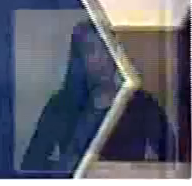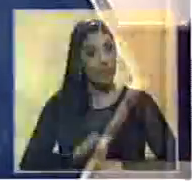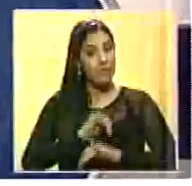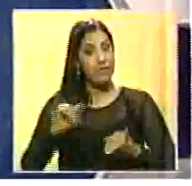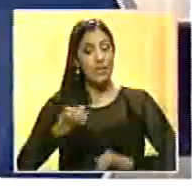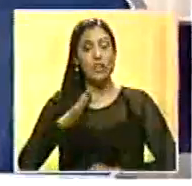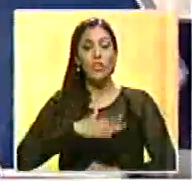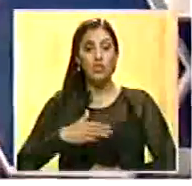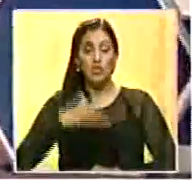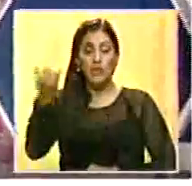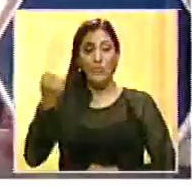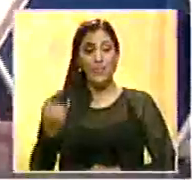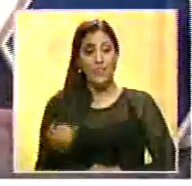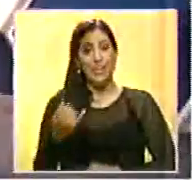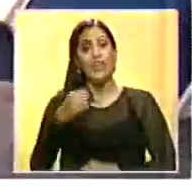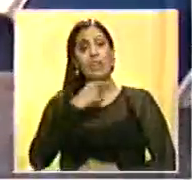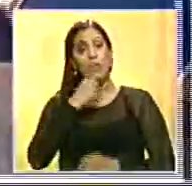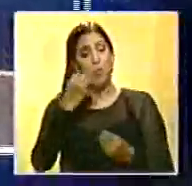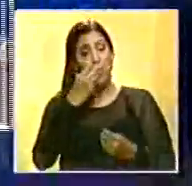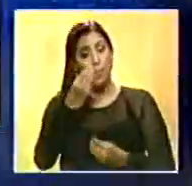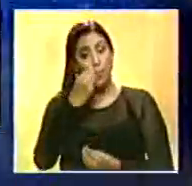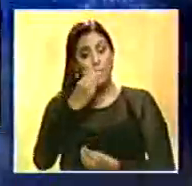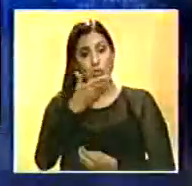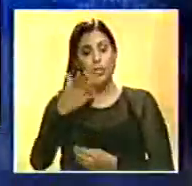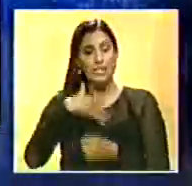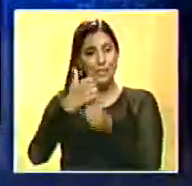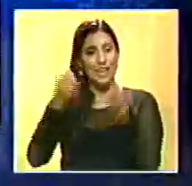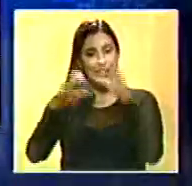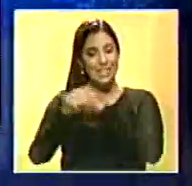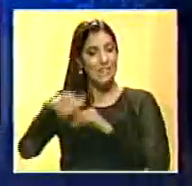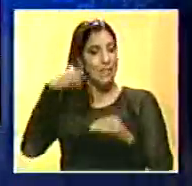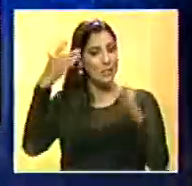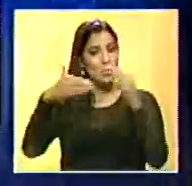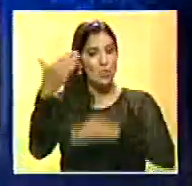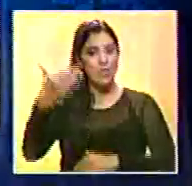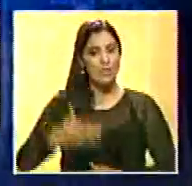Llegamos una vez más al final. Yo soy Federica Guzmán. Que tengan buen provecho y los espero esta noche aquí en Estrenos y Estrellas.